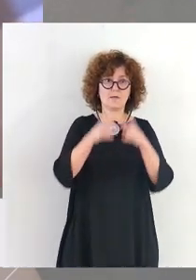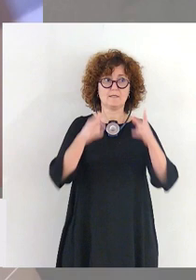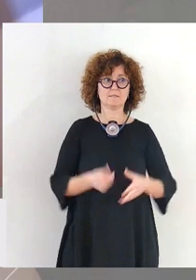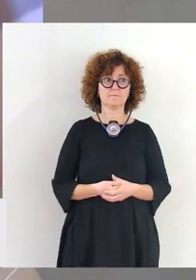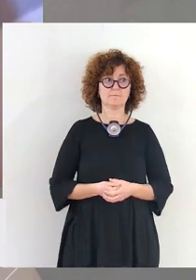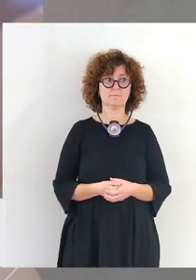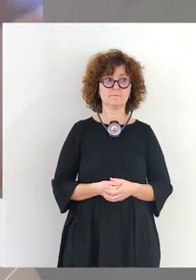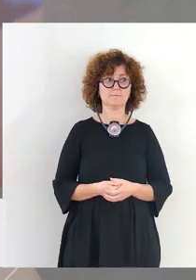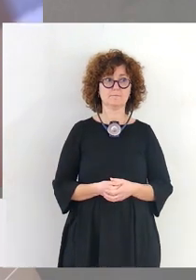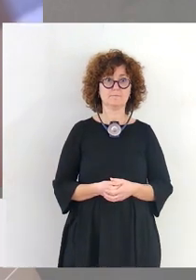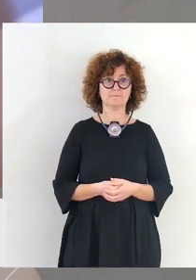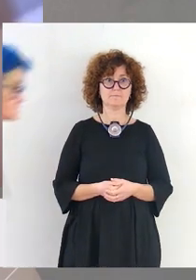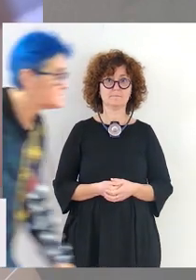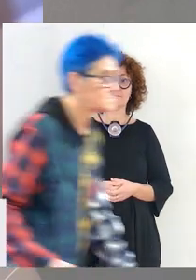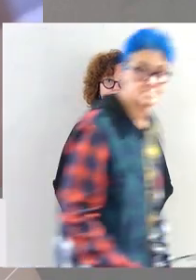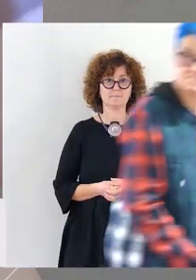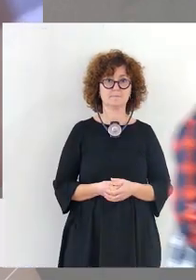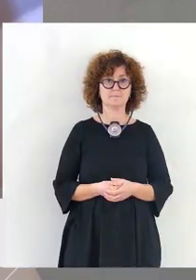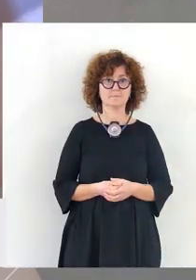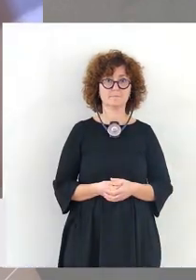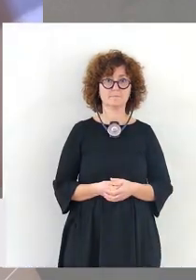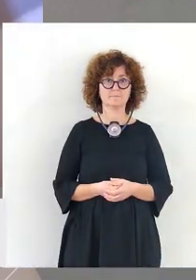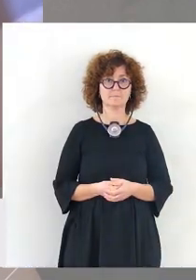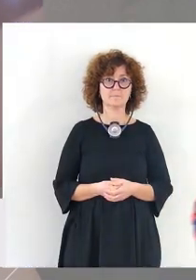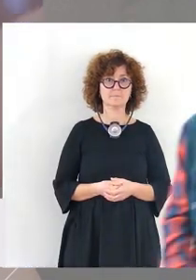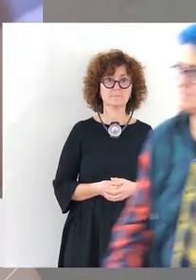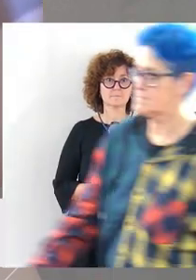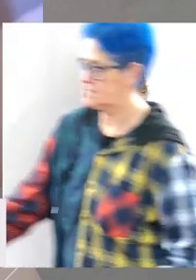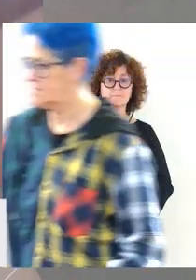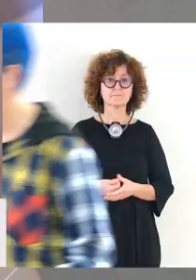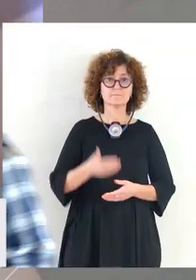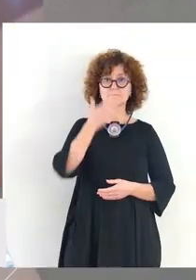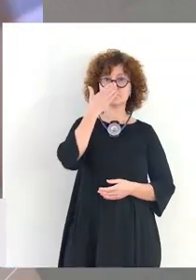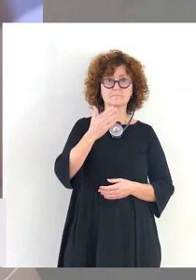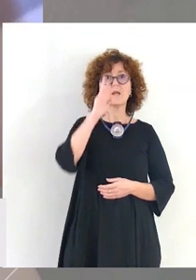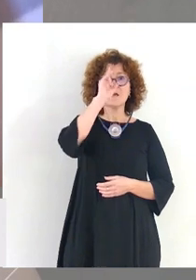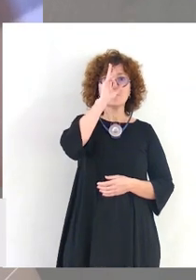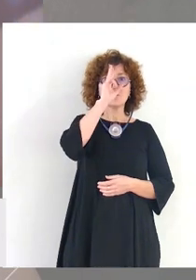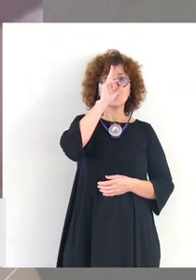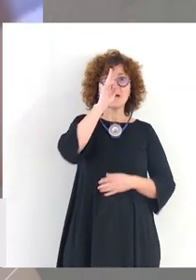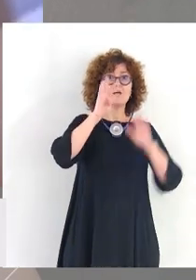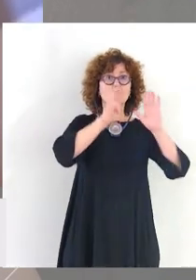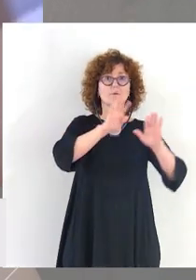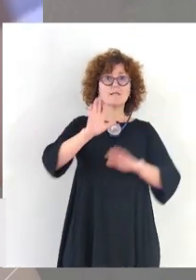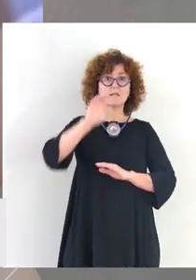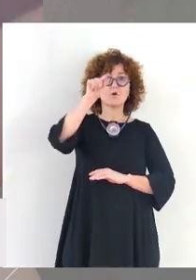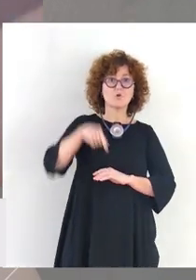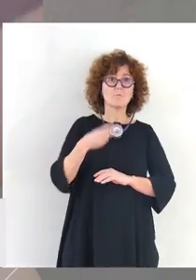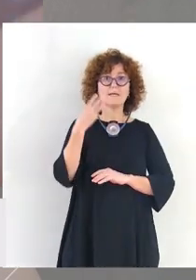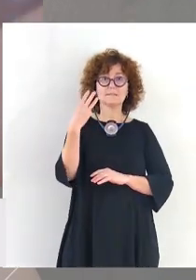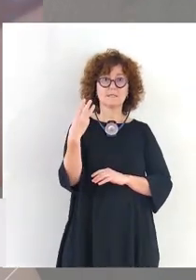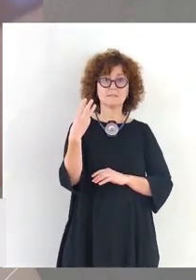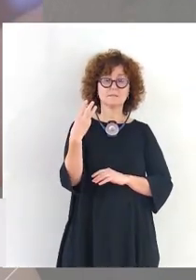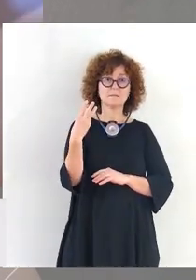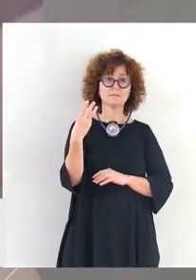sociales Yo creo que es muy preocupante que haya 95,3